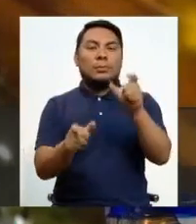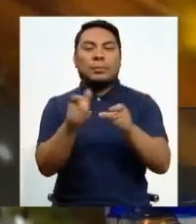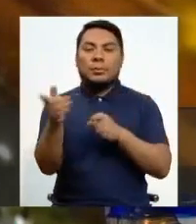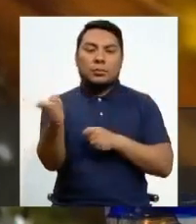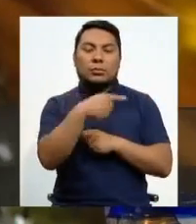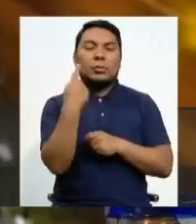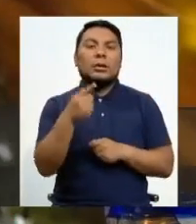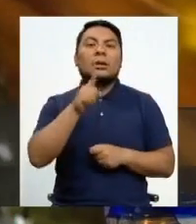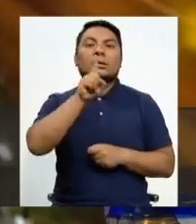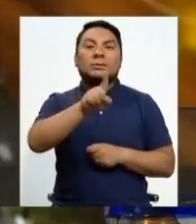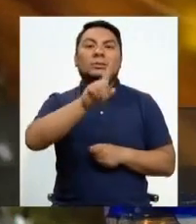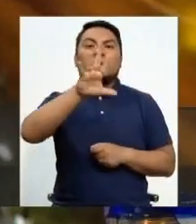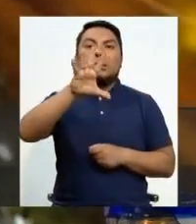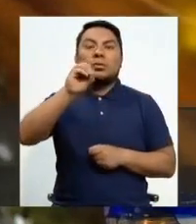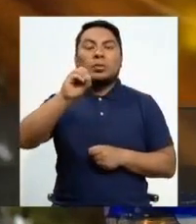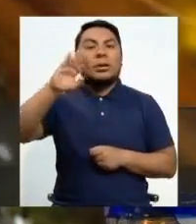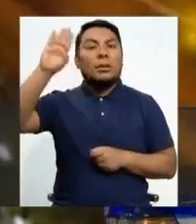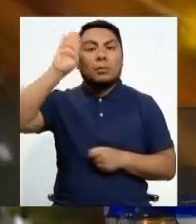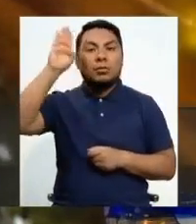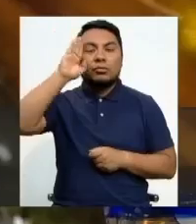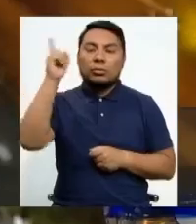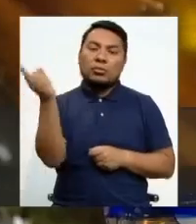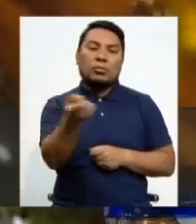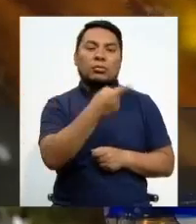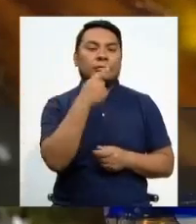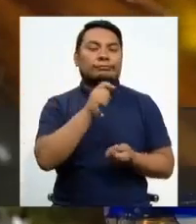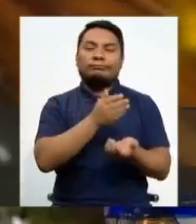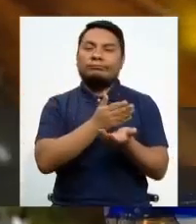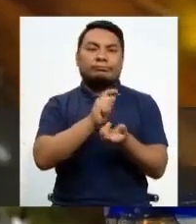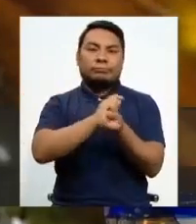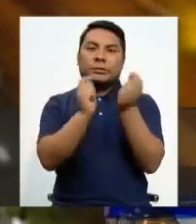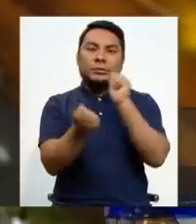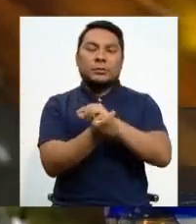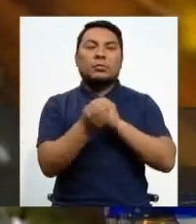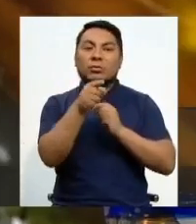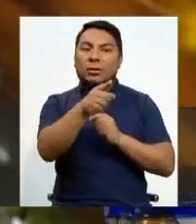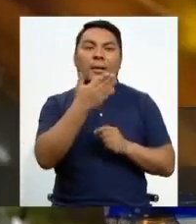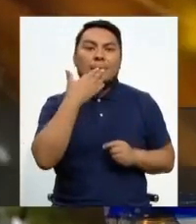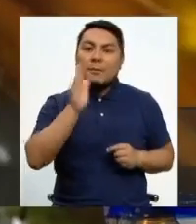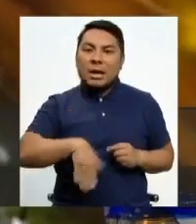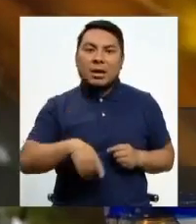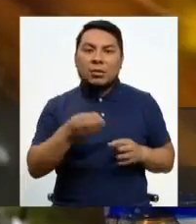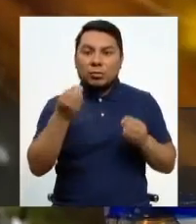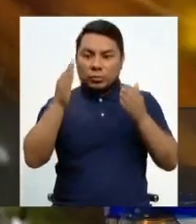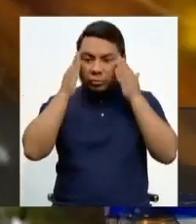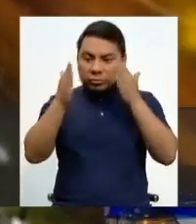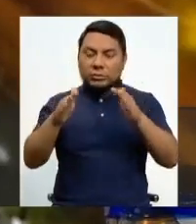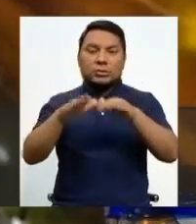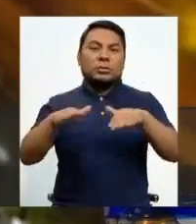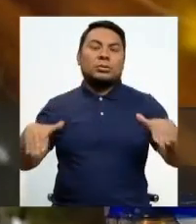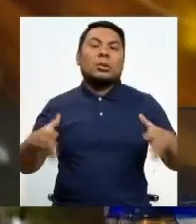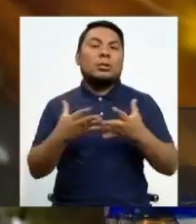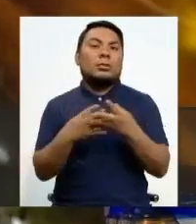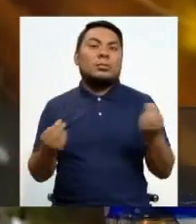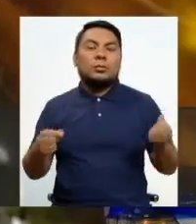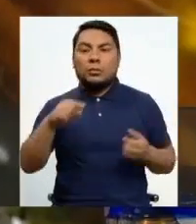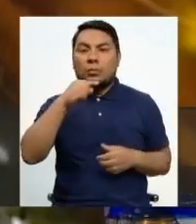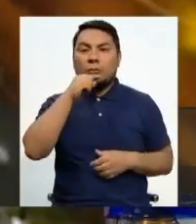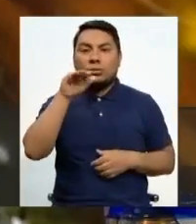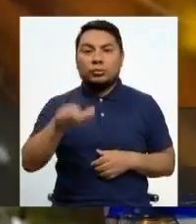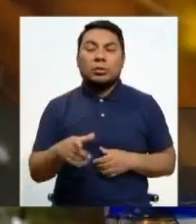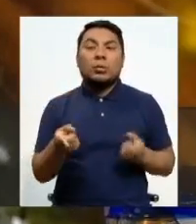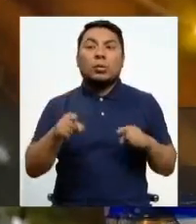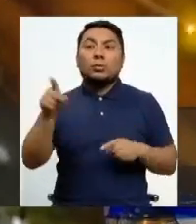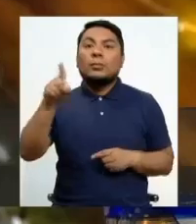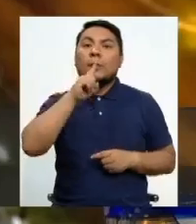a 150 policías, ya que no habían procesado adecuadamente el caso de la desaparición de María Jimena cuando